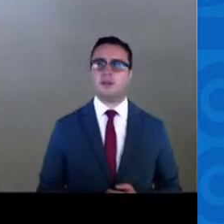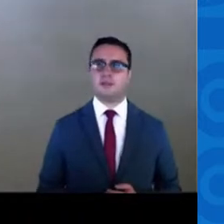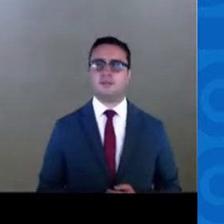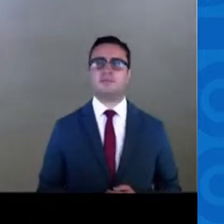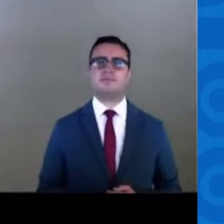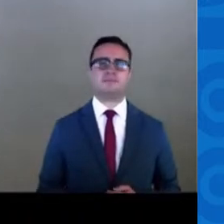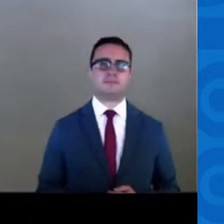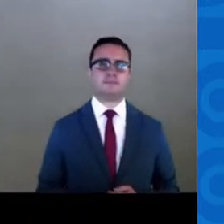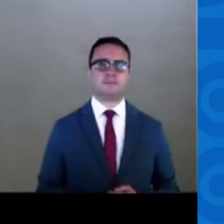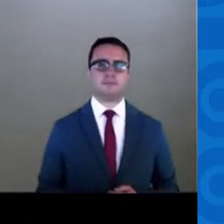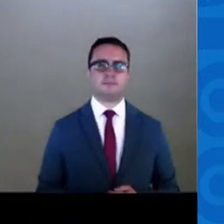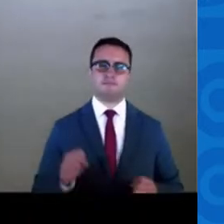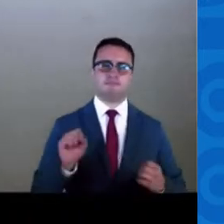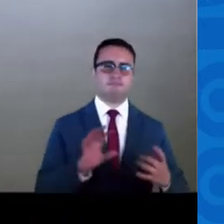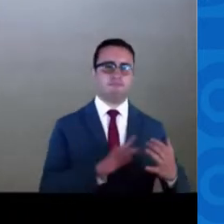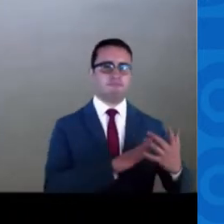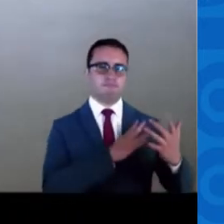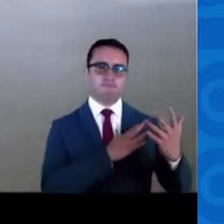palomita nube de